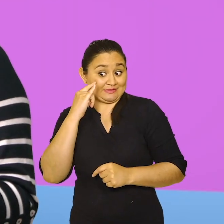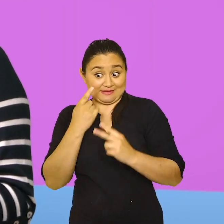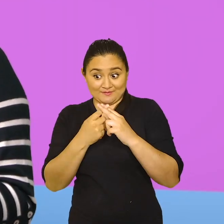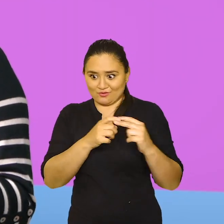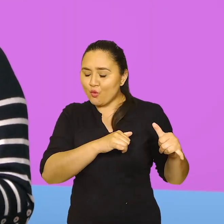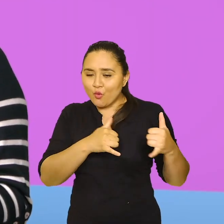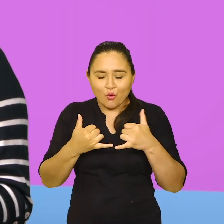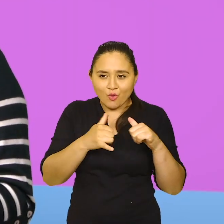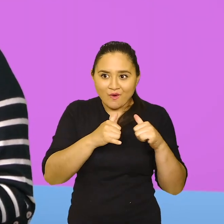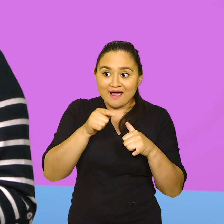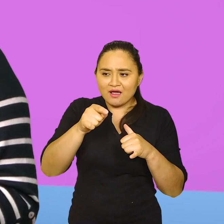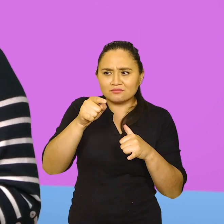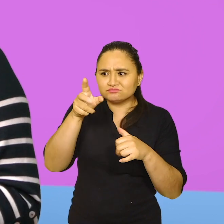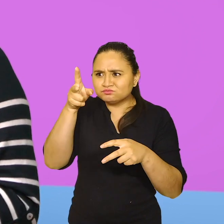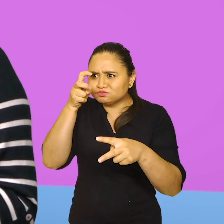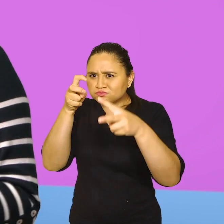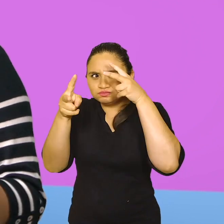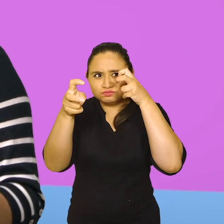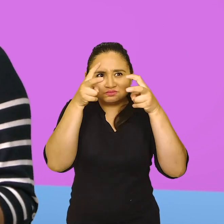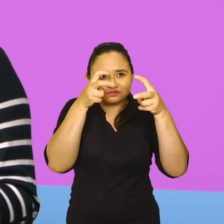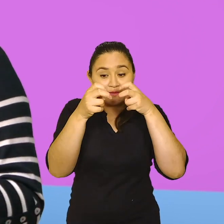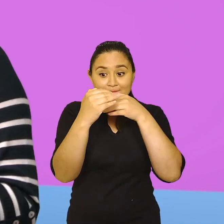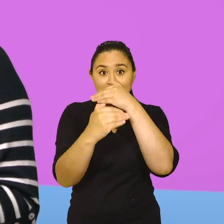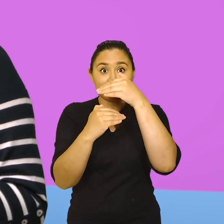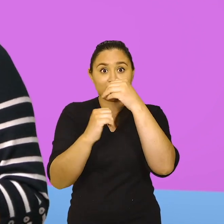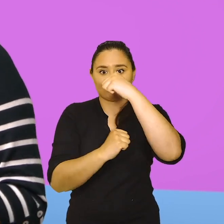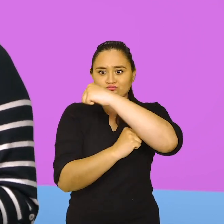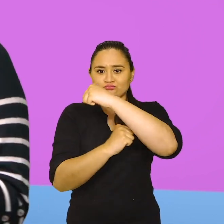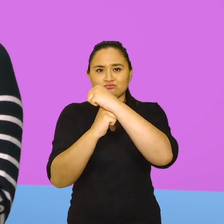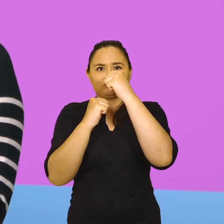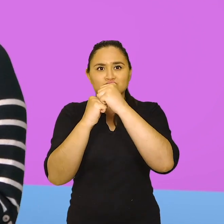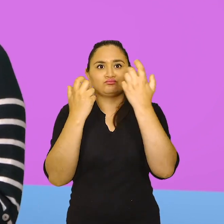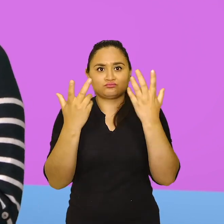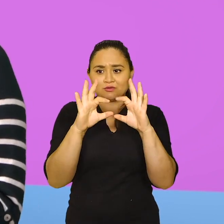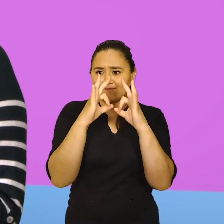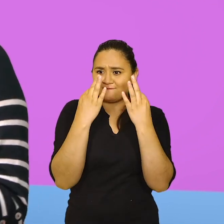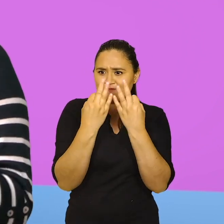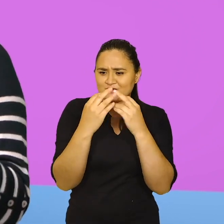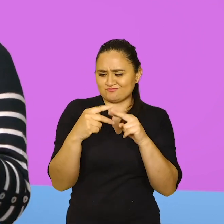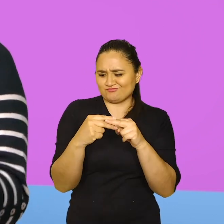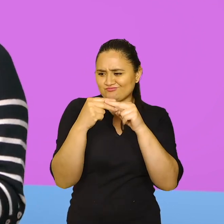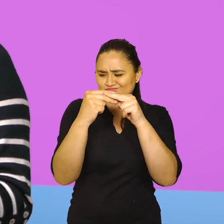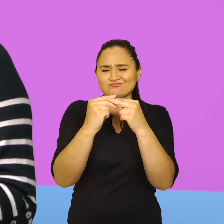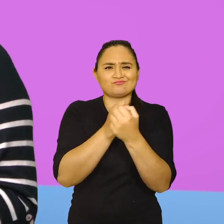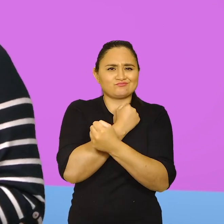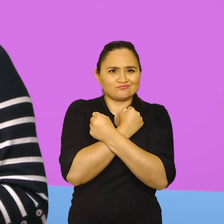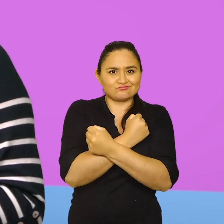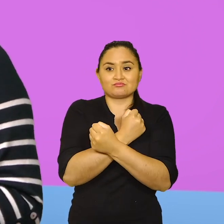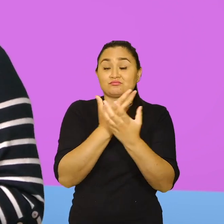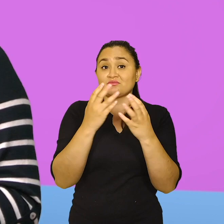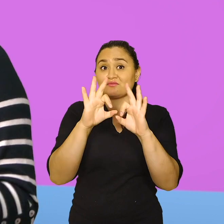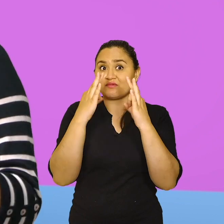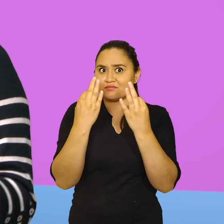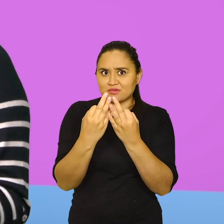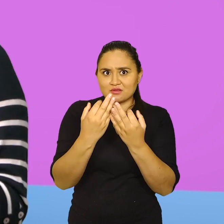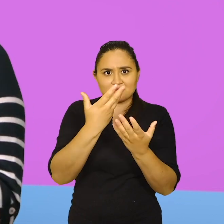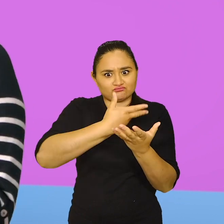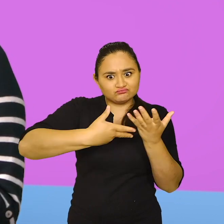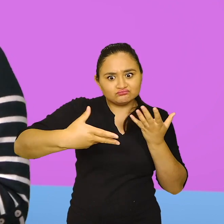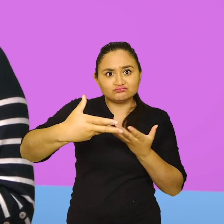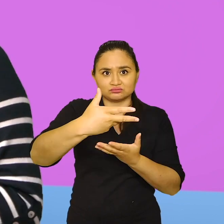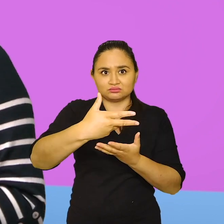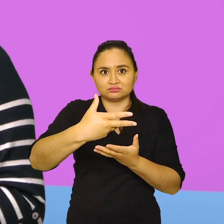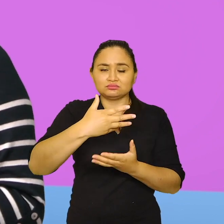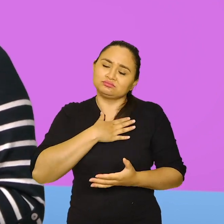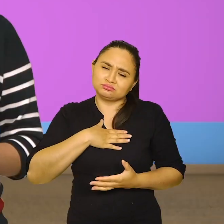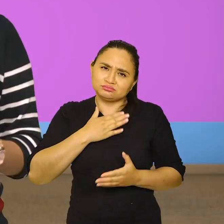creación artística desde el juego promueve el aprendizaje y construcción de relaciones afectivas y perdurables en la familia y en todo